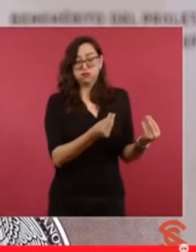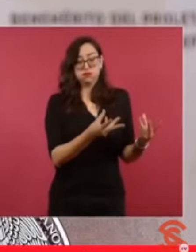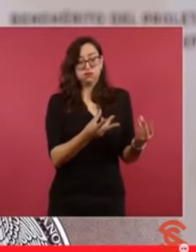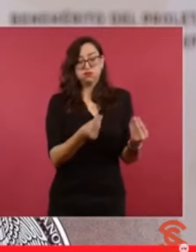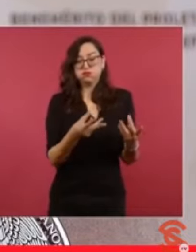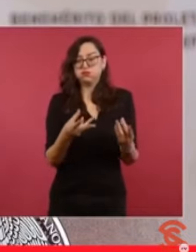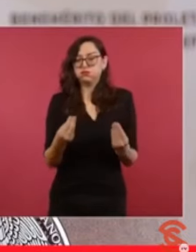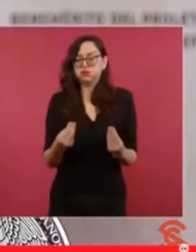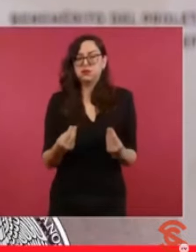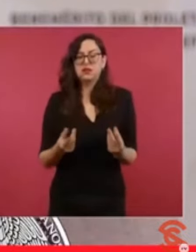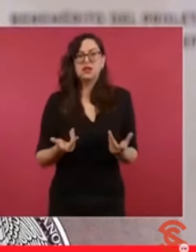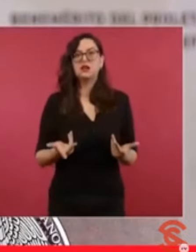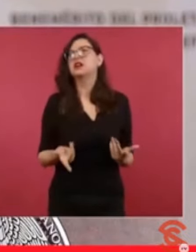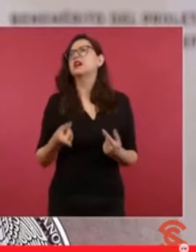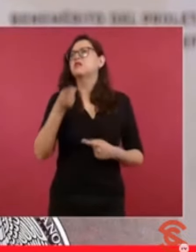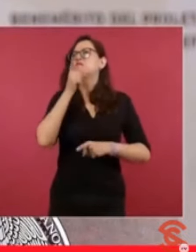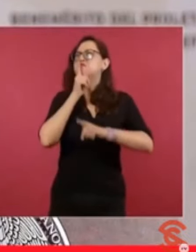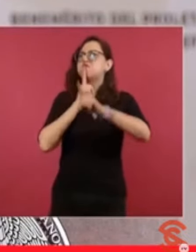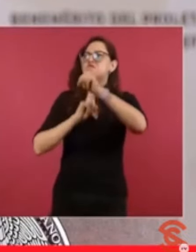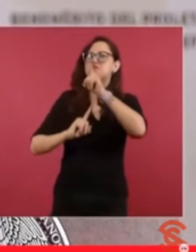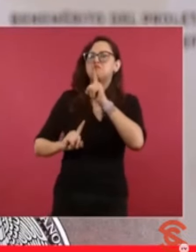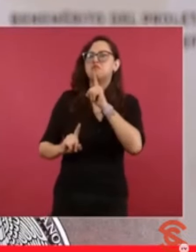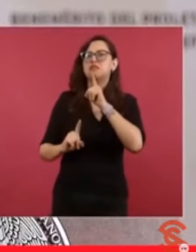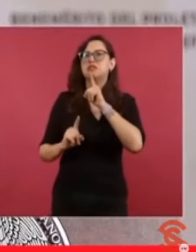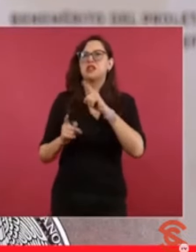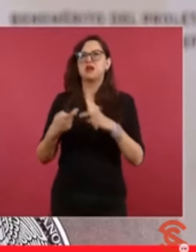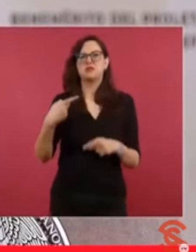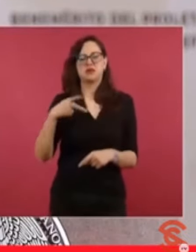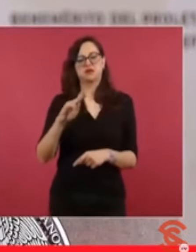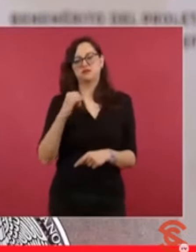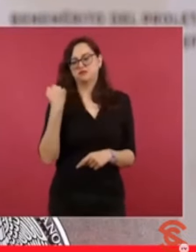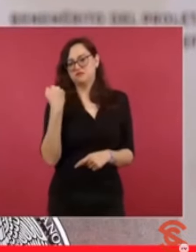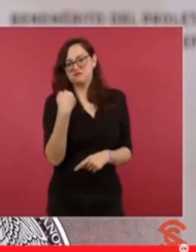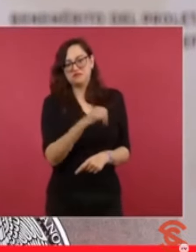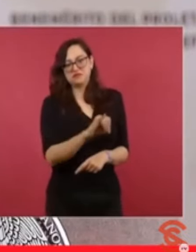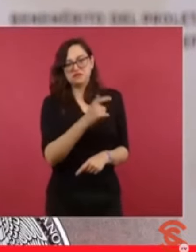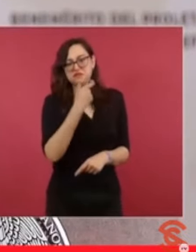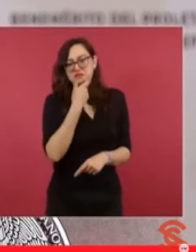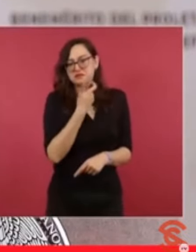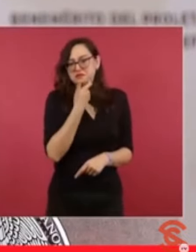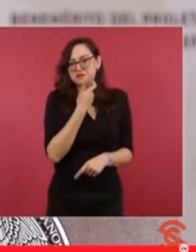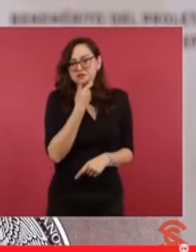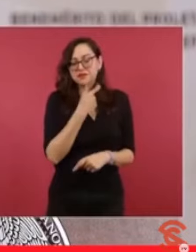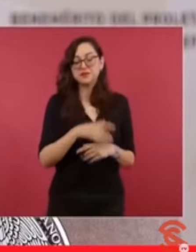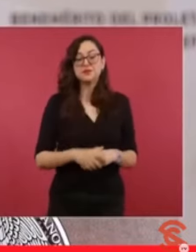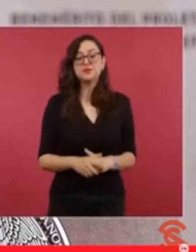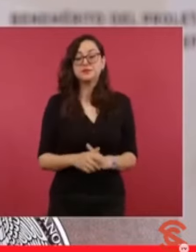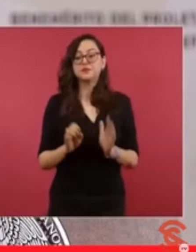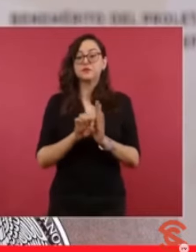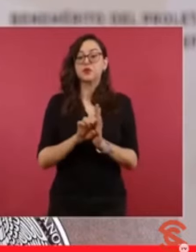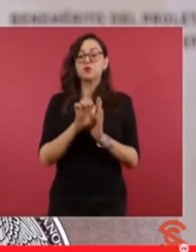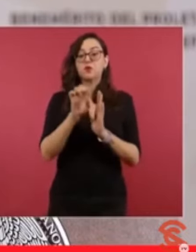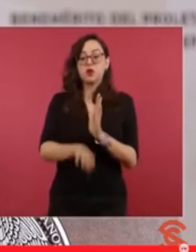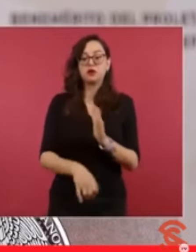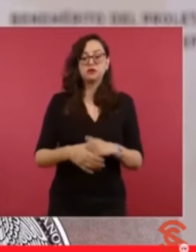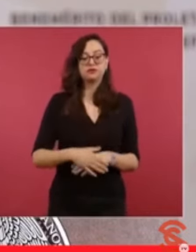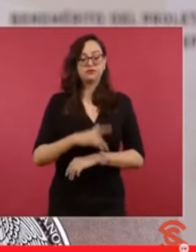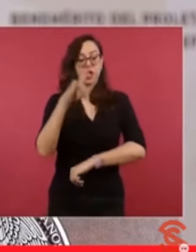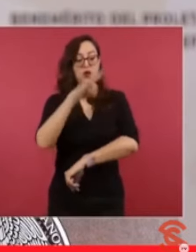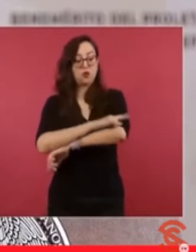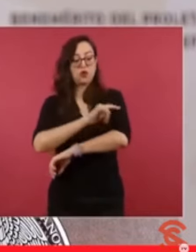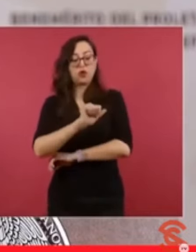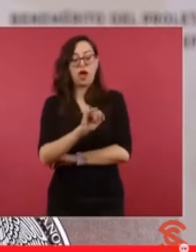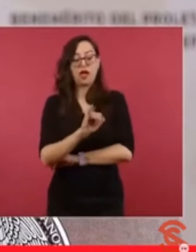más allá de la mentira parece que quieren hacer el ridículo. Es mentira que Aeroméxico dejará de operar en